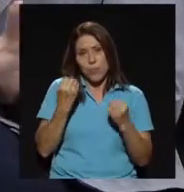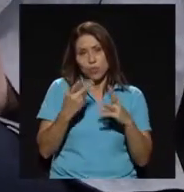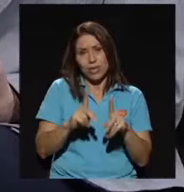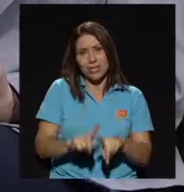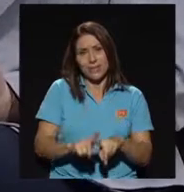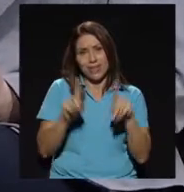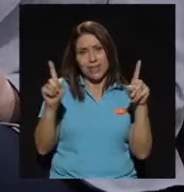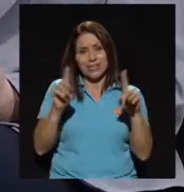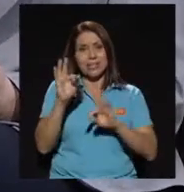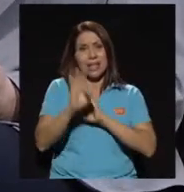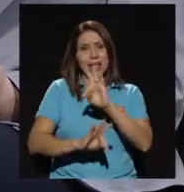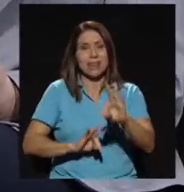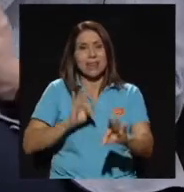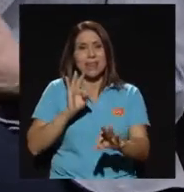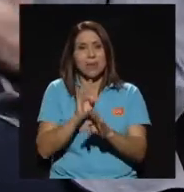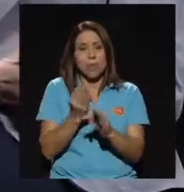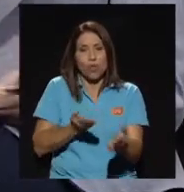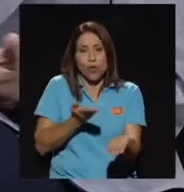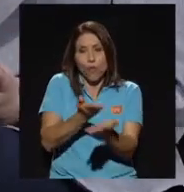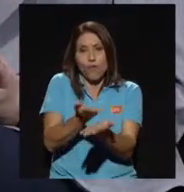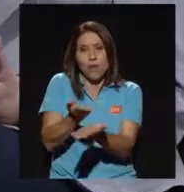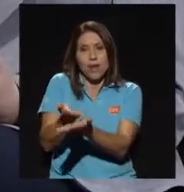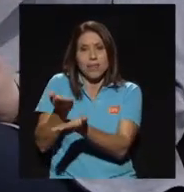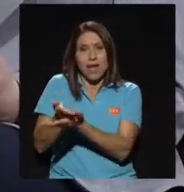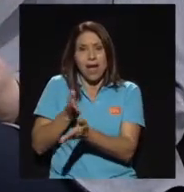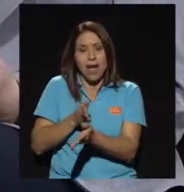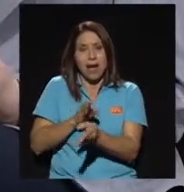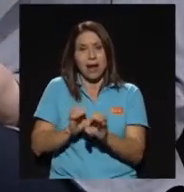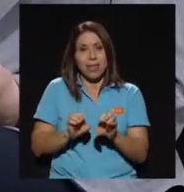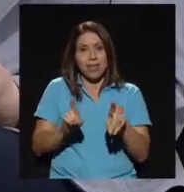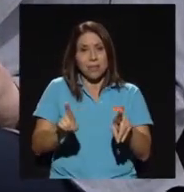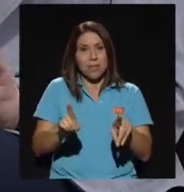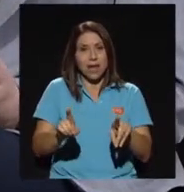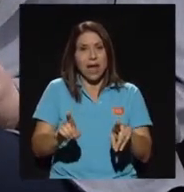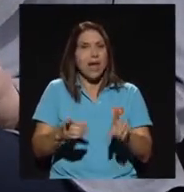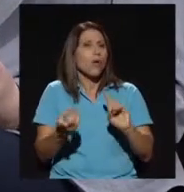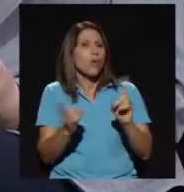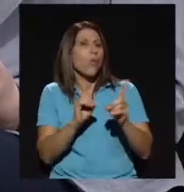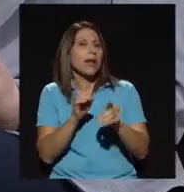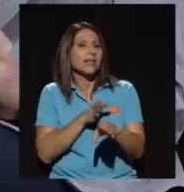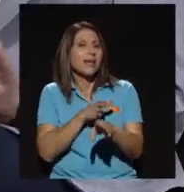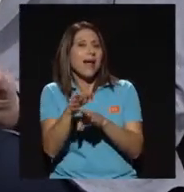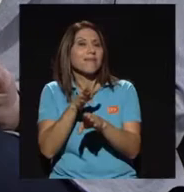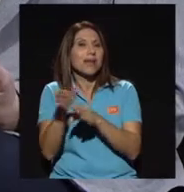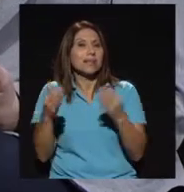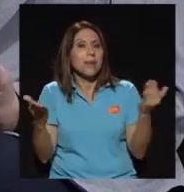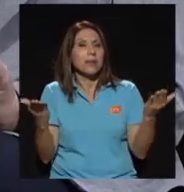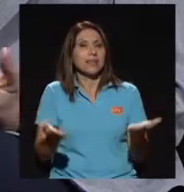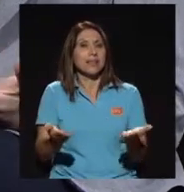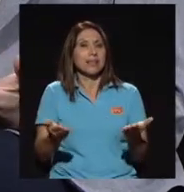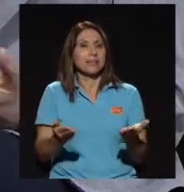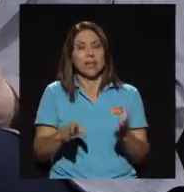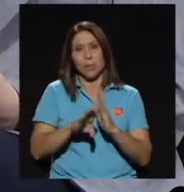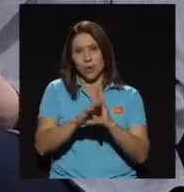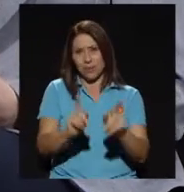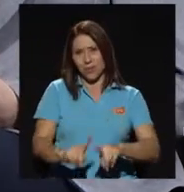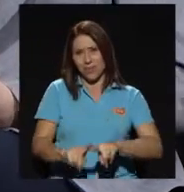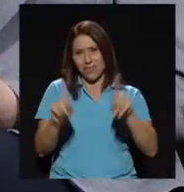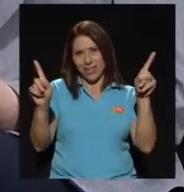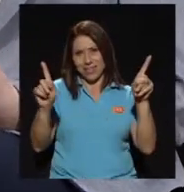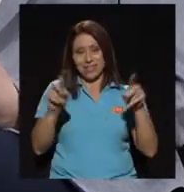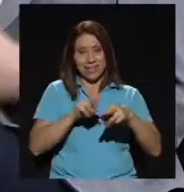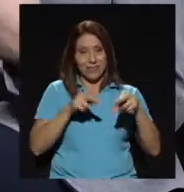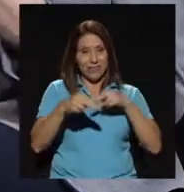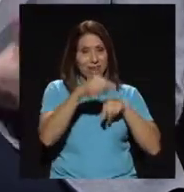el tipo de oferta académica que hay, cuáles carreras están presentes. Y la verdad es que hay diferencias grandes. Tenemos en las regiones las